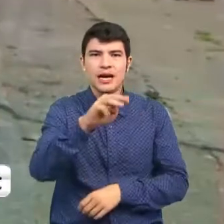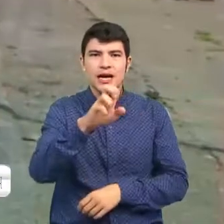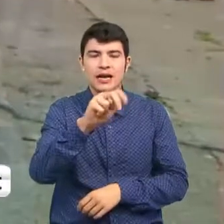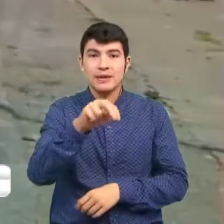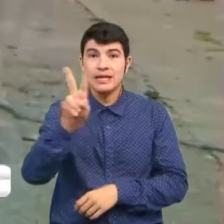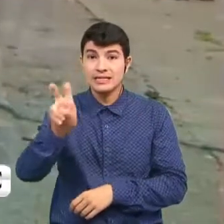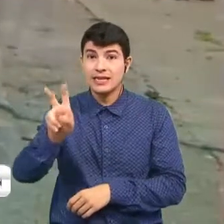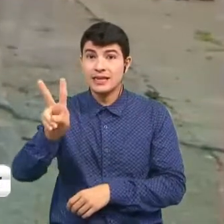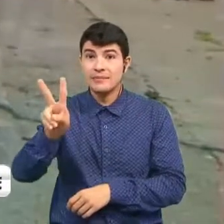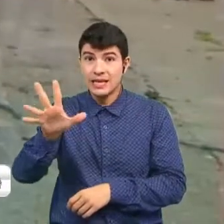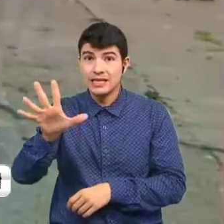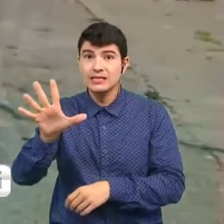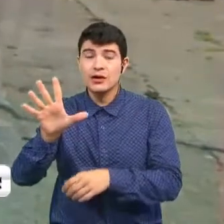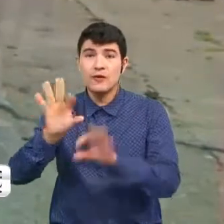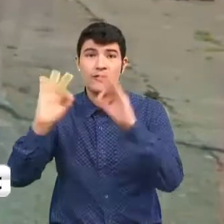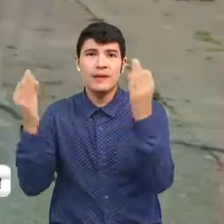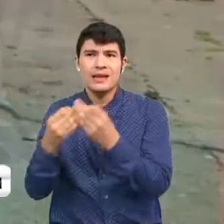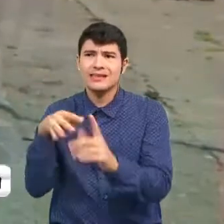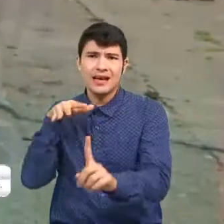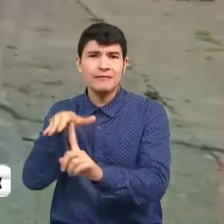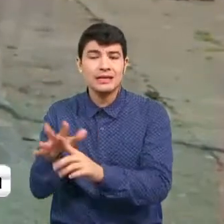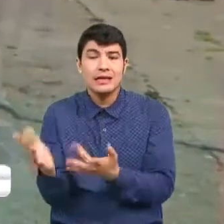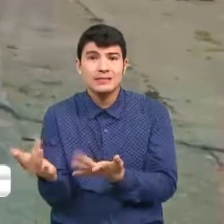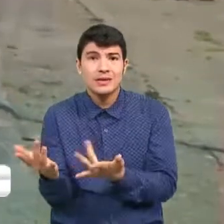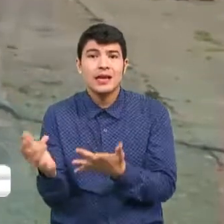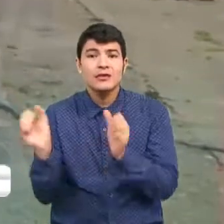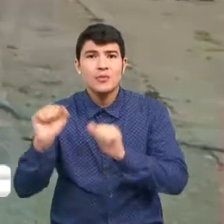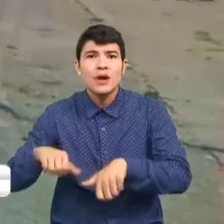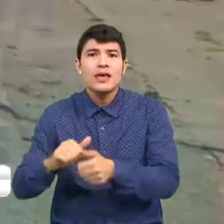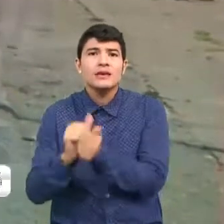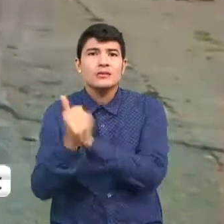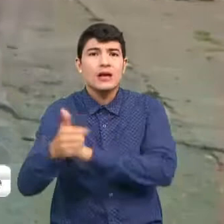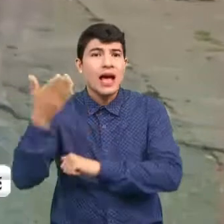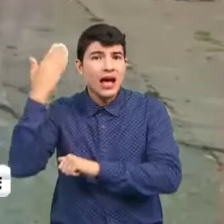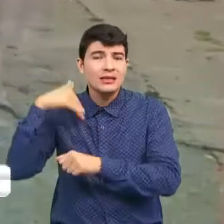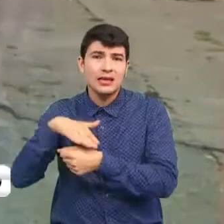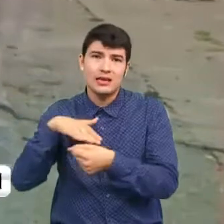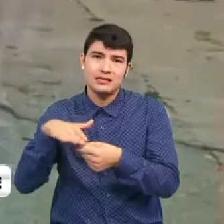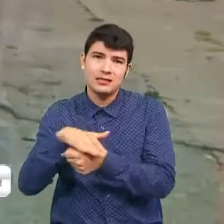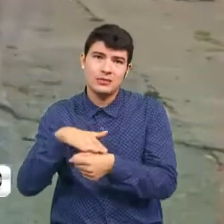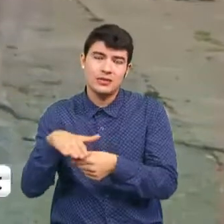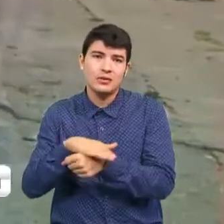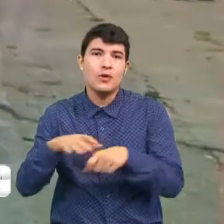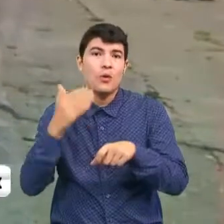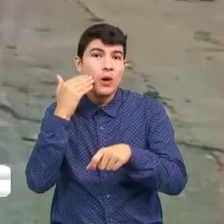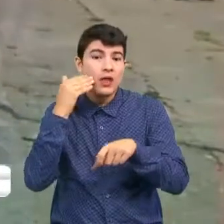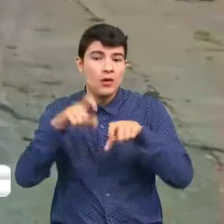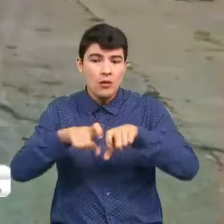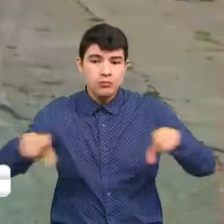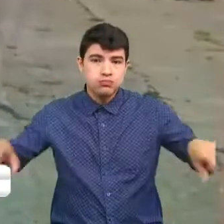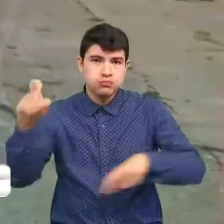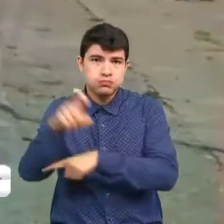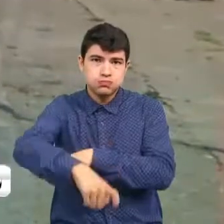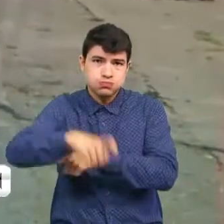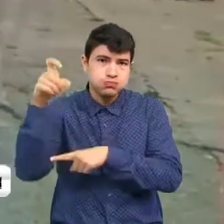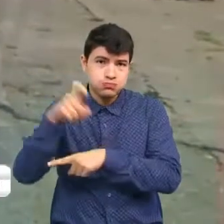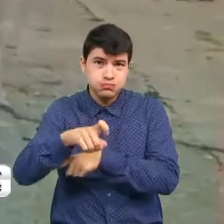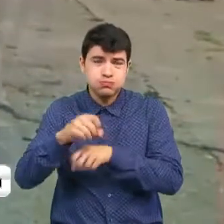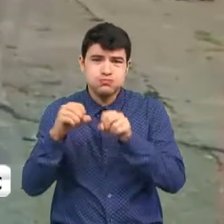familias siguen perjudicadas esperando que se pueda superar esta dificultad que se presentó luego de la voladura del producto caño limón-coveñas